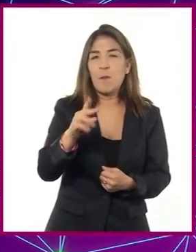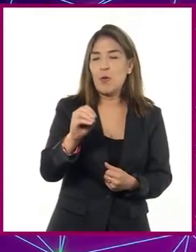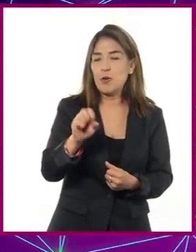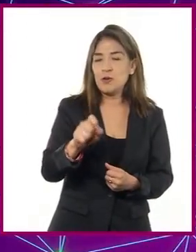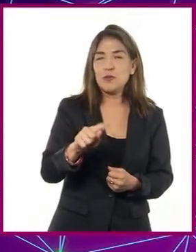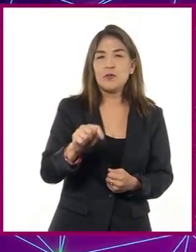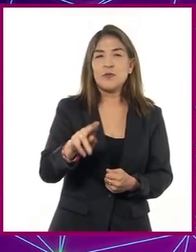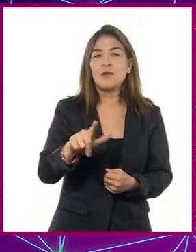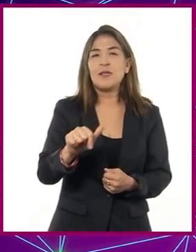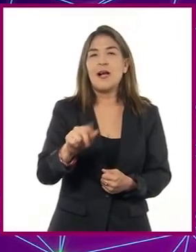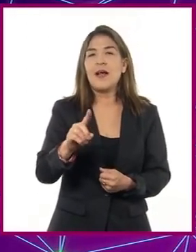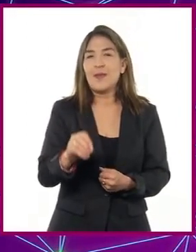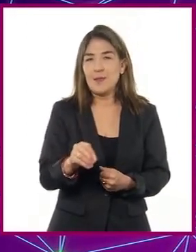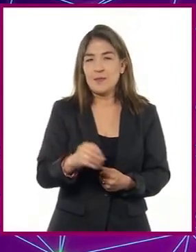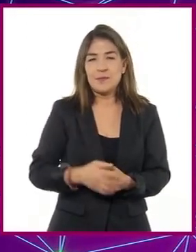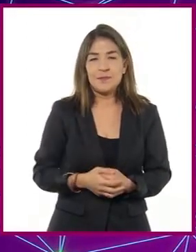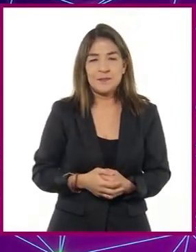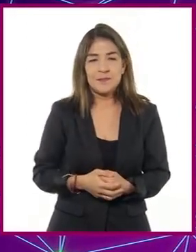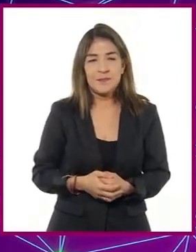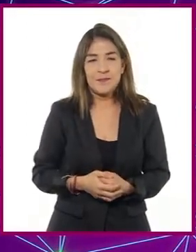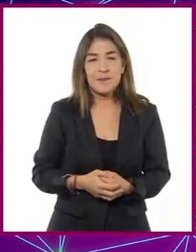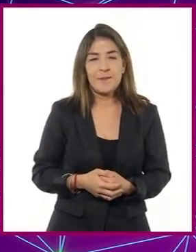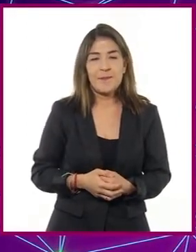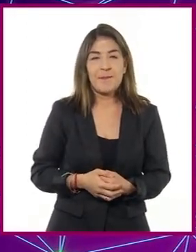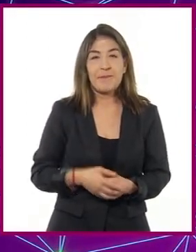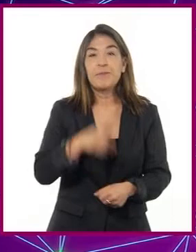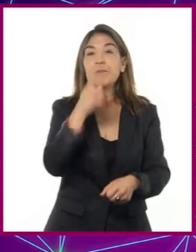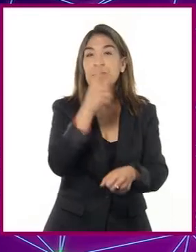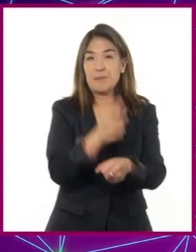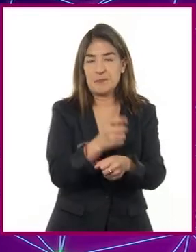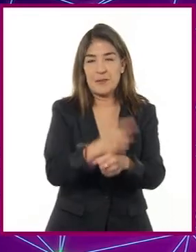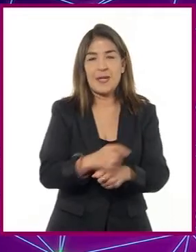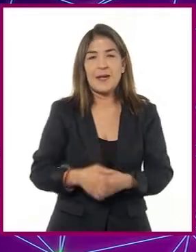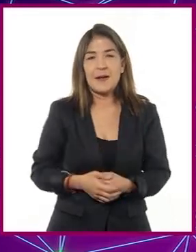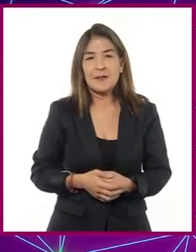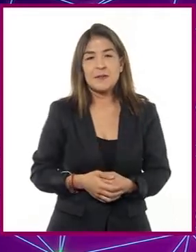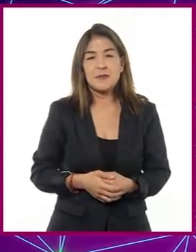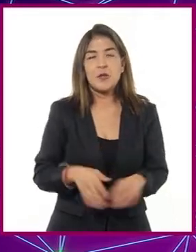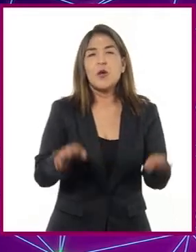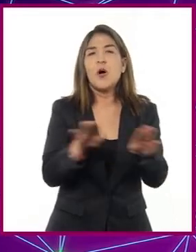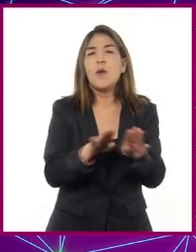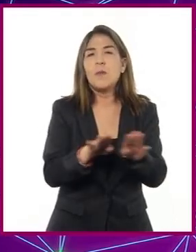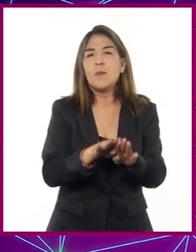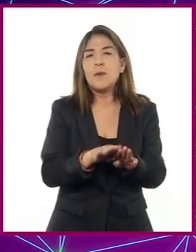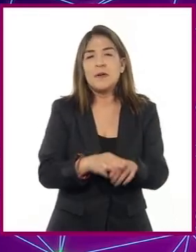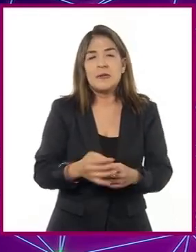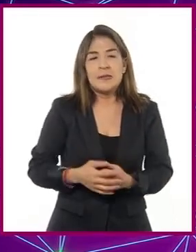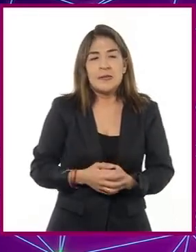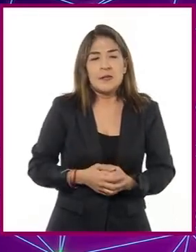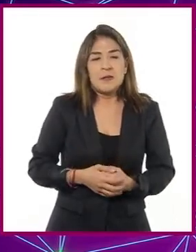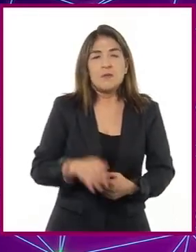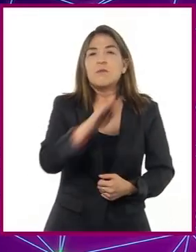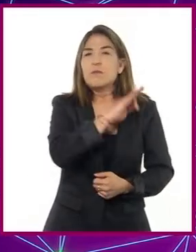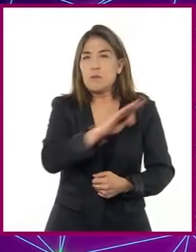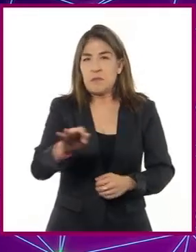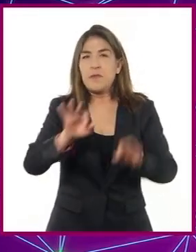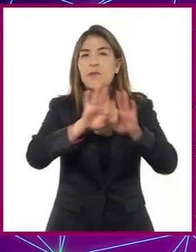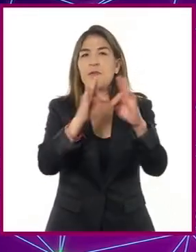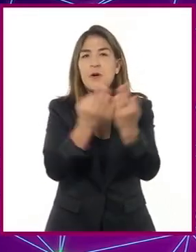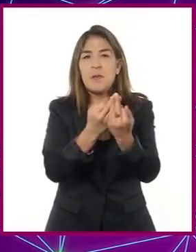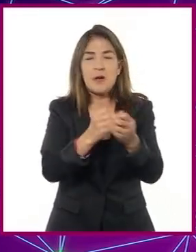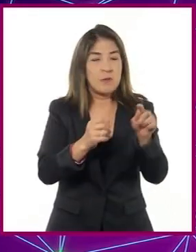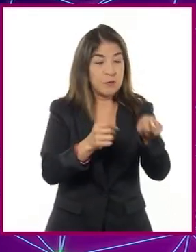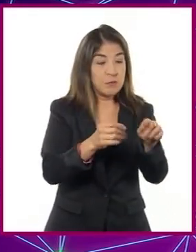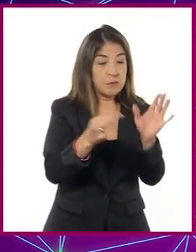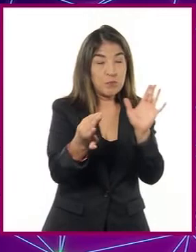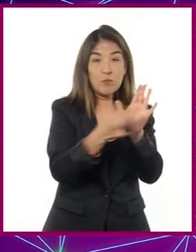postulados. 1. Es posible trazar una línea recta desde cualquier